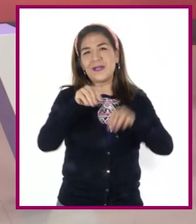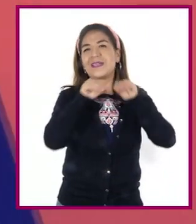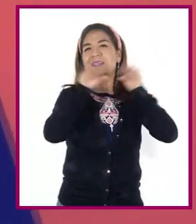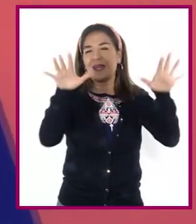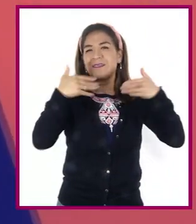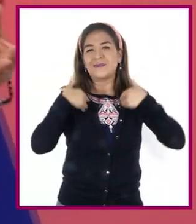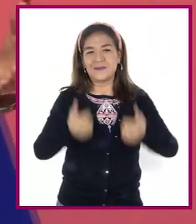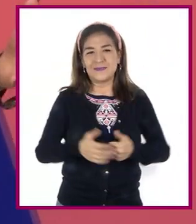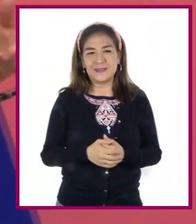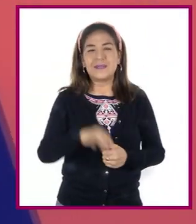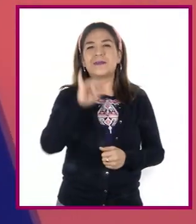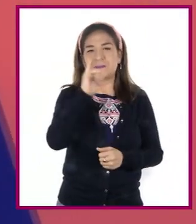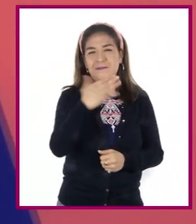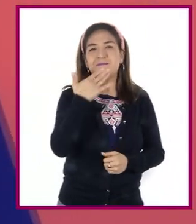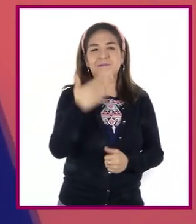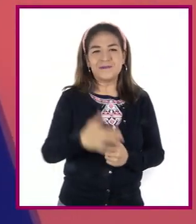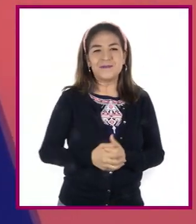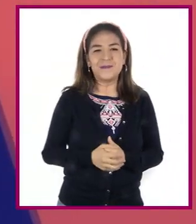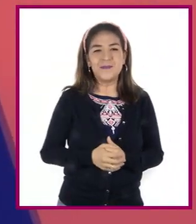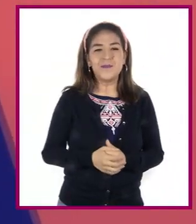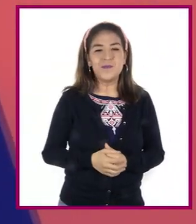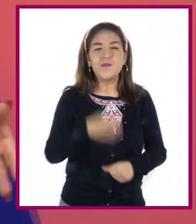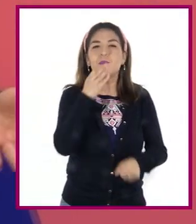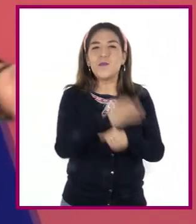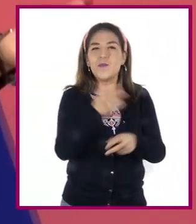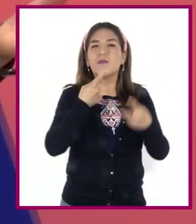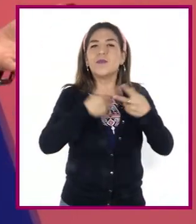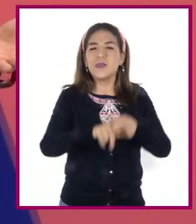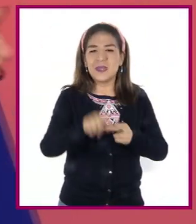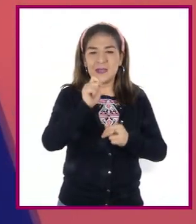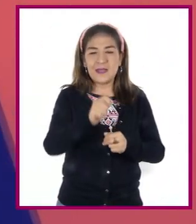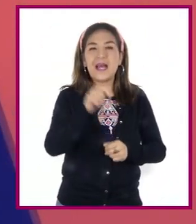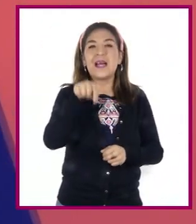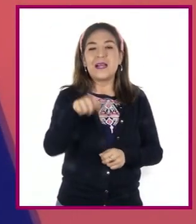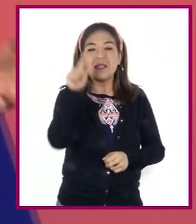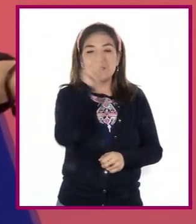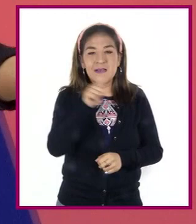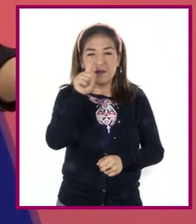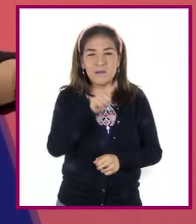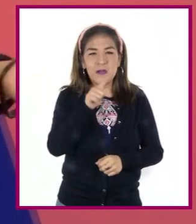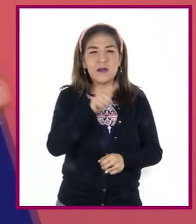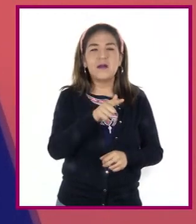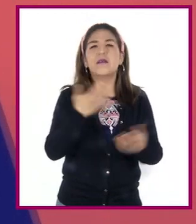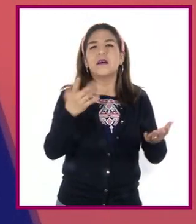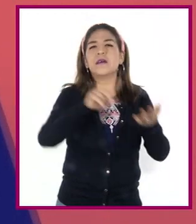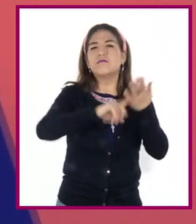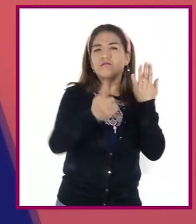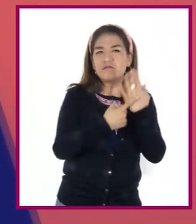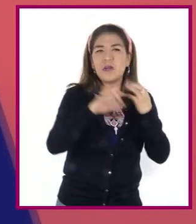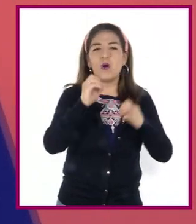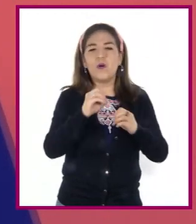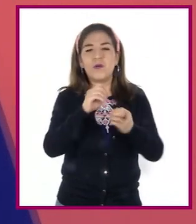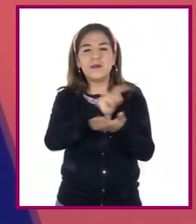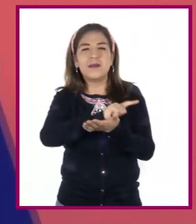claros? Me parece muy bien. Comenzaremos diciendo que el lenguaje puede ser literal o figurado.